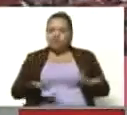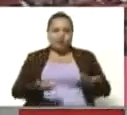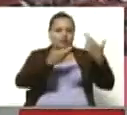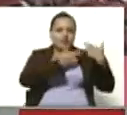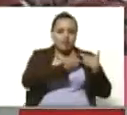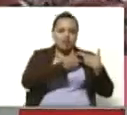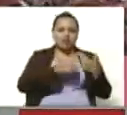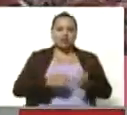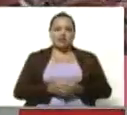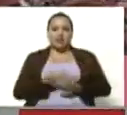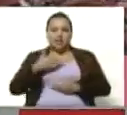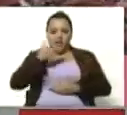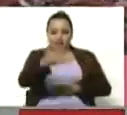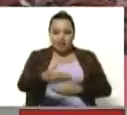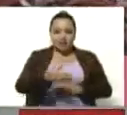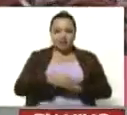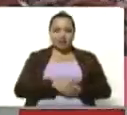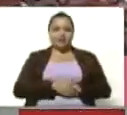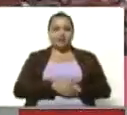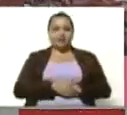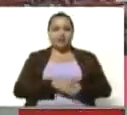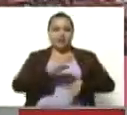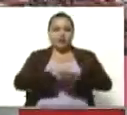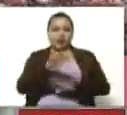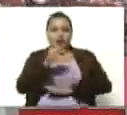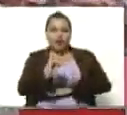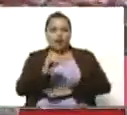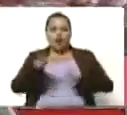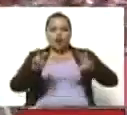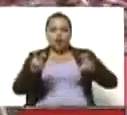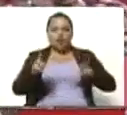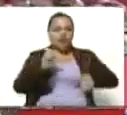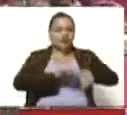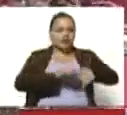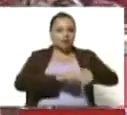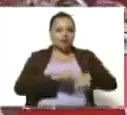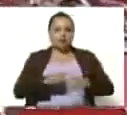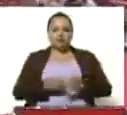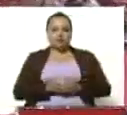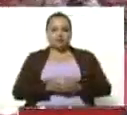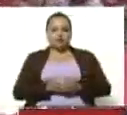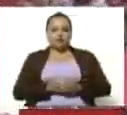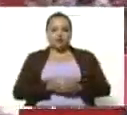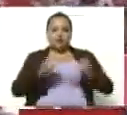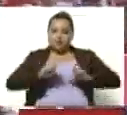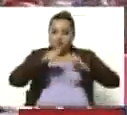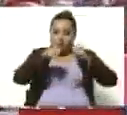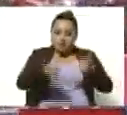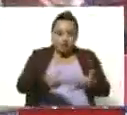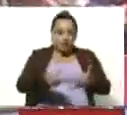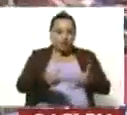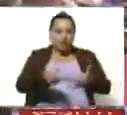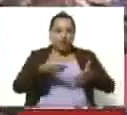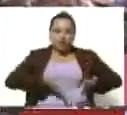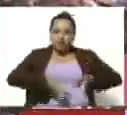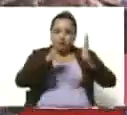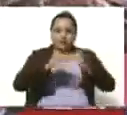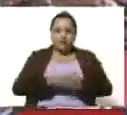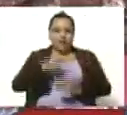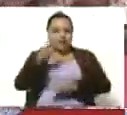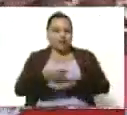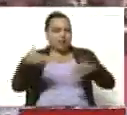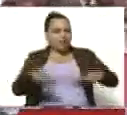en lo adelante porque estamos en una nueva era que comenzamos a transitar y tenemos que